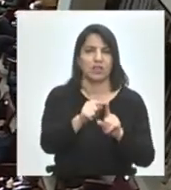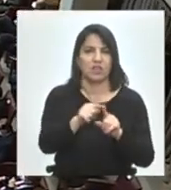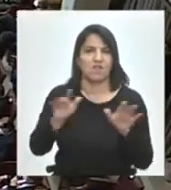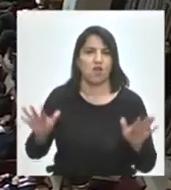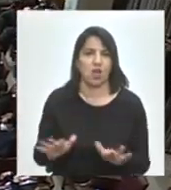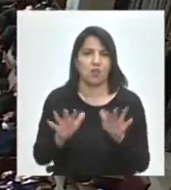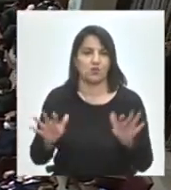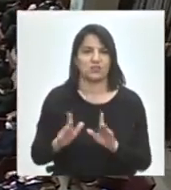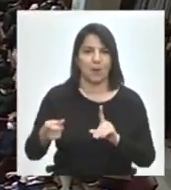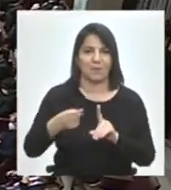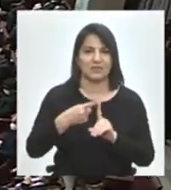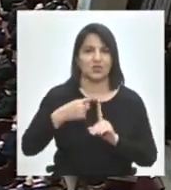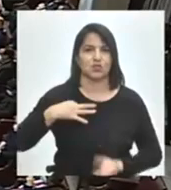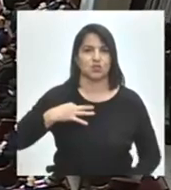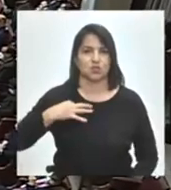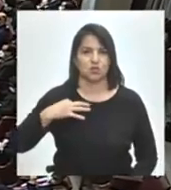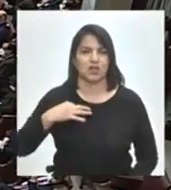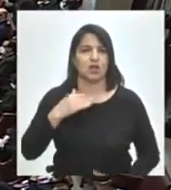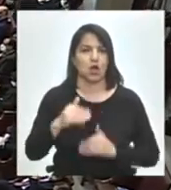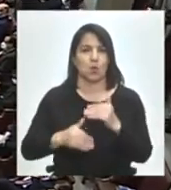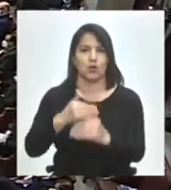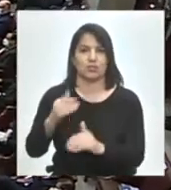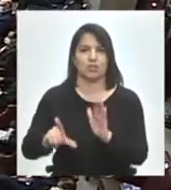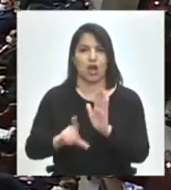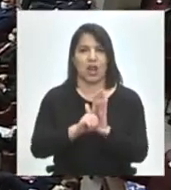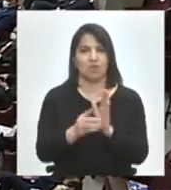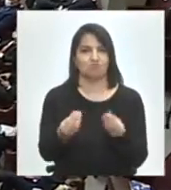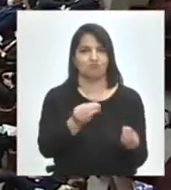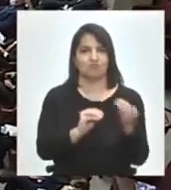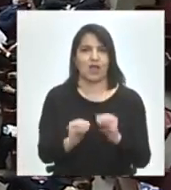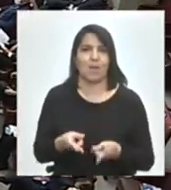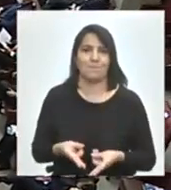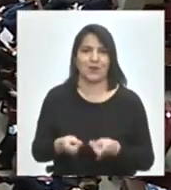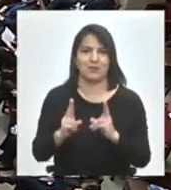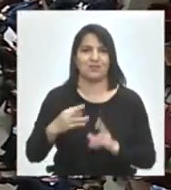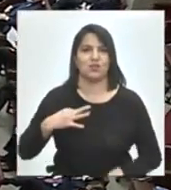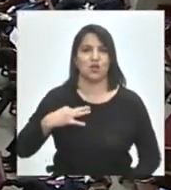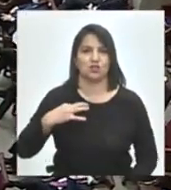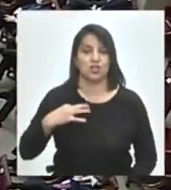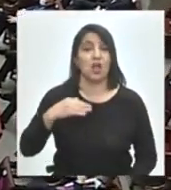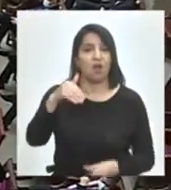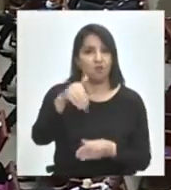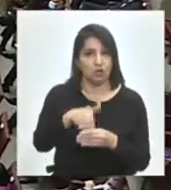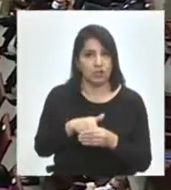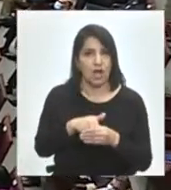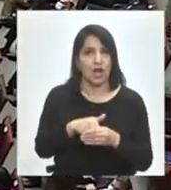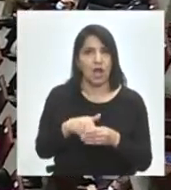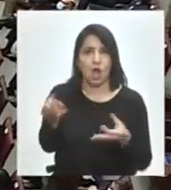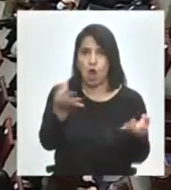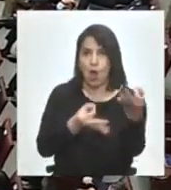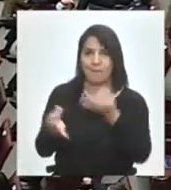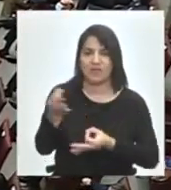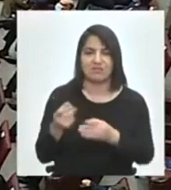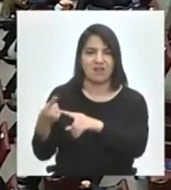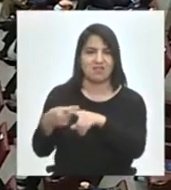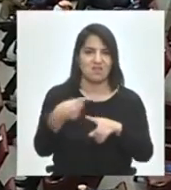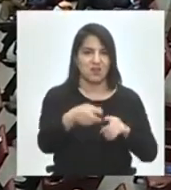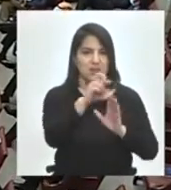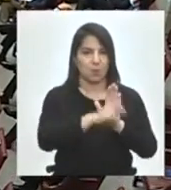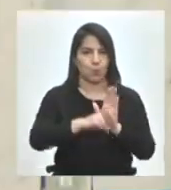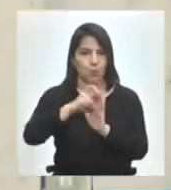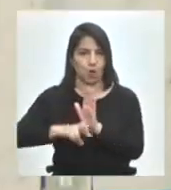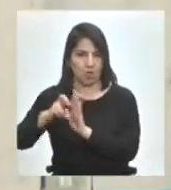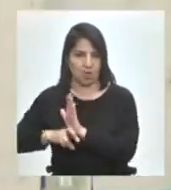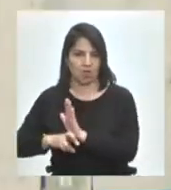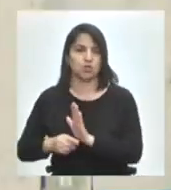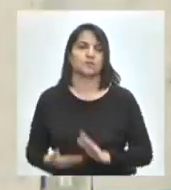la participación ciudadana en el proceso legislativo, permitiendo a la ciudadanía votar y comentar distintos proyectos de ley.